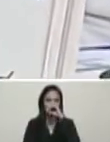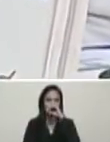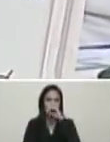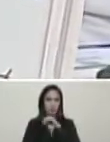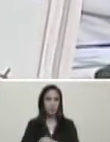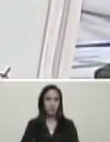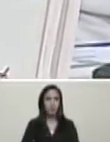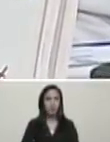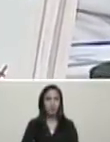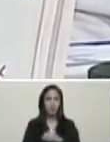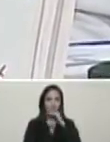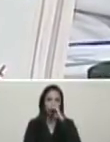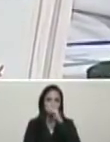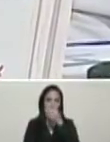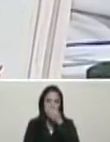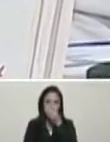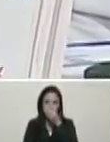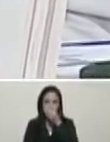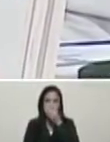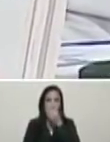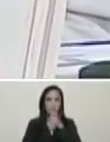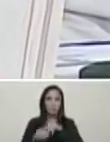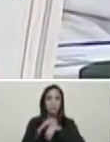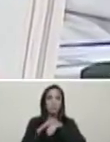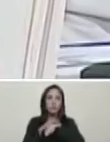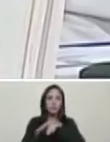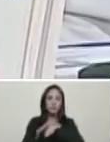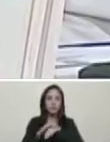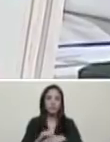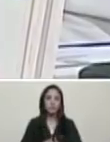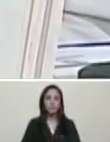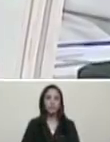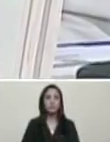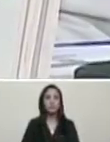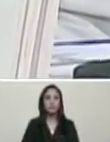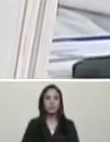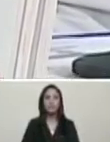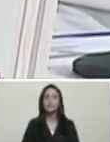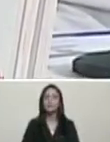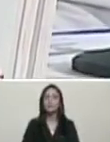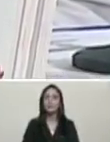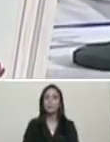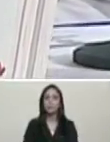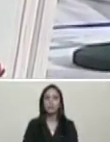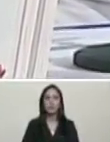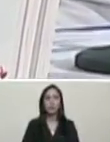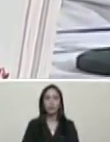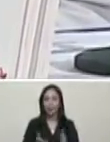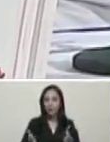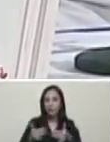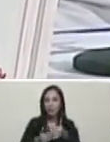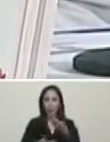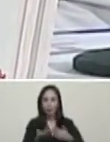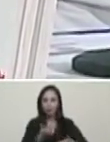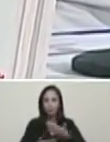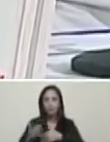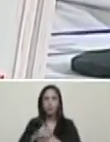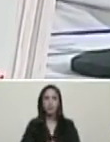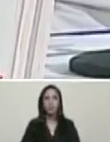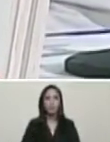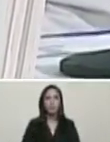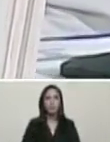aquí pueden tomar, un día de cálculo de abasto. Sí, buenas tardes. Significa la distribución